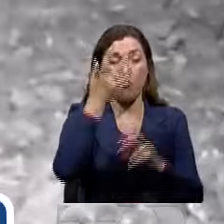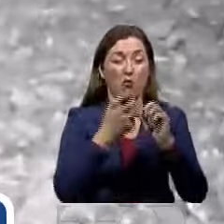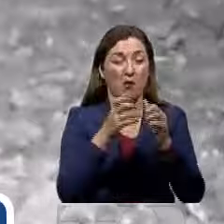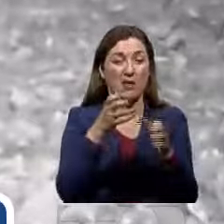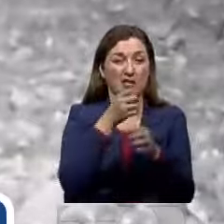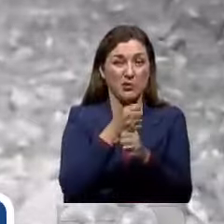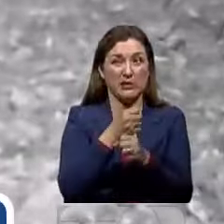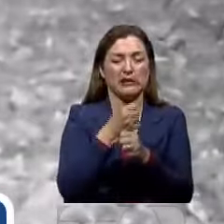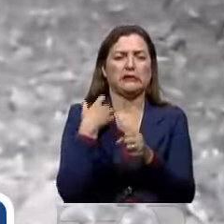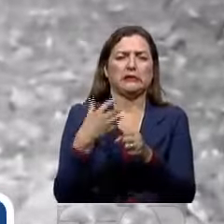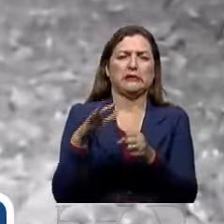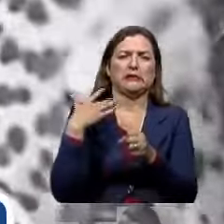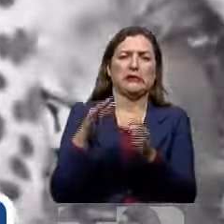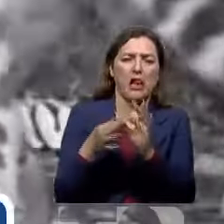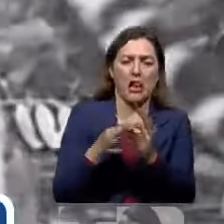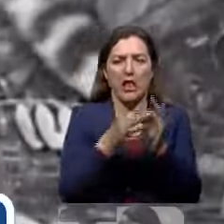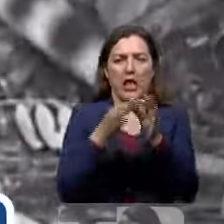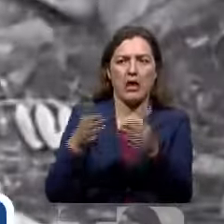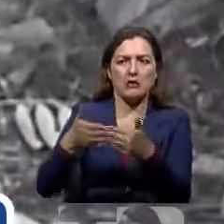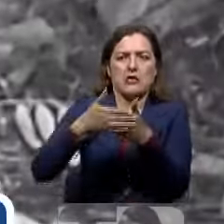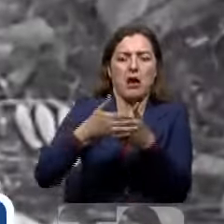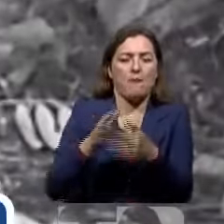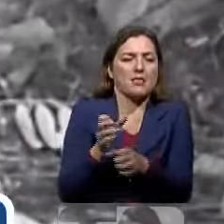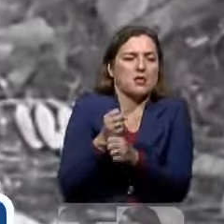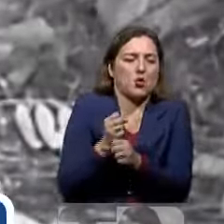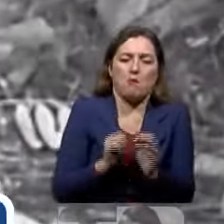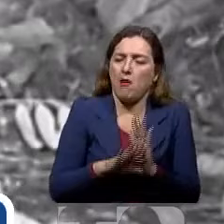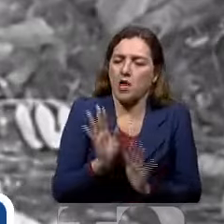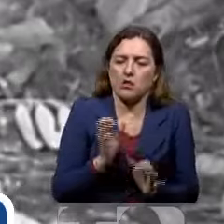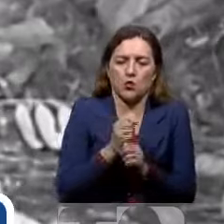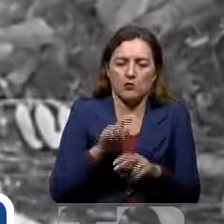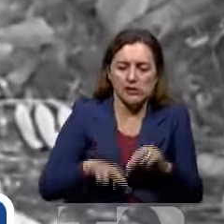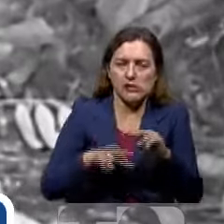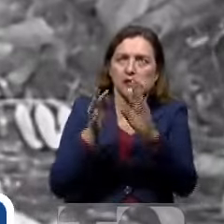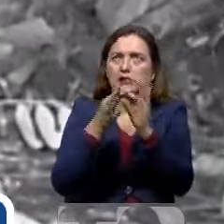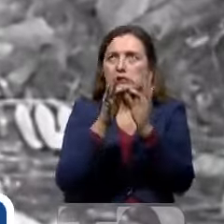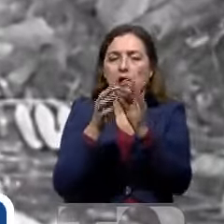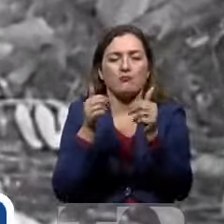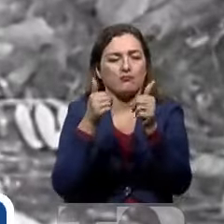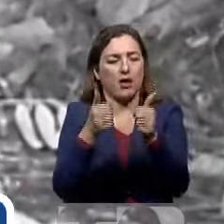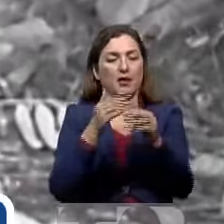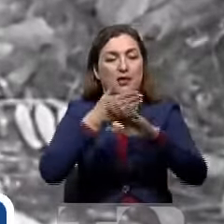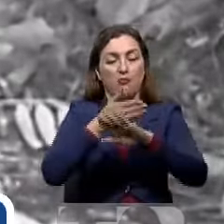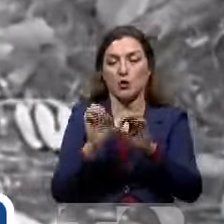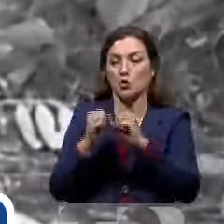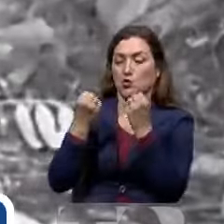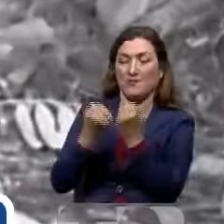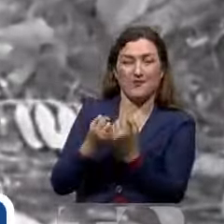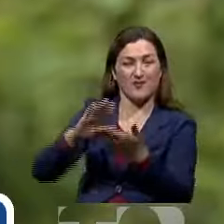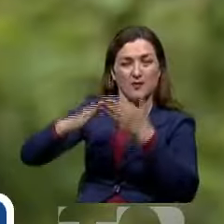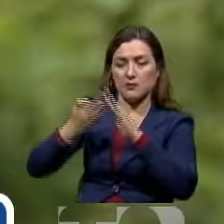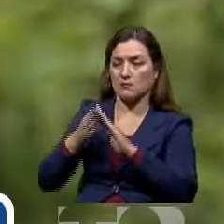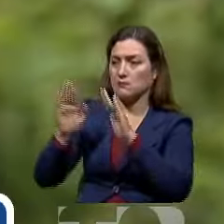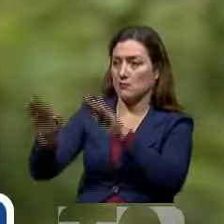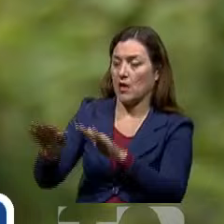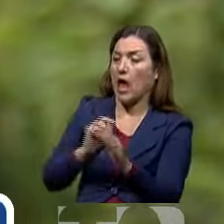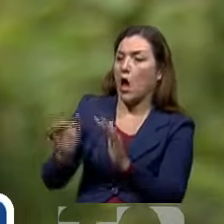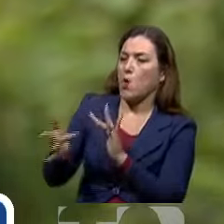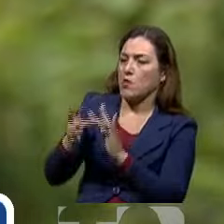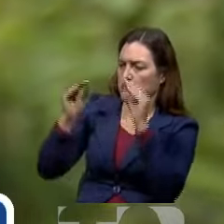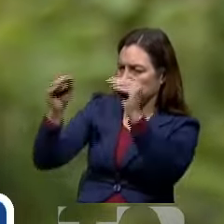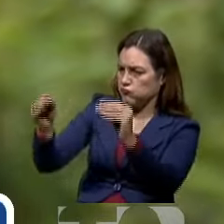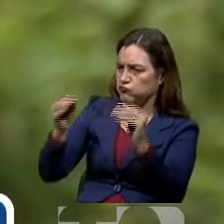que tuvimos que arreglar. La siguiente fase es poder establecer este vínculo con la sociedad y con la comunidad para proteger este bosque, que